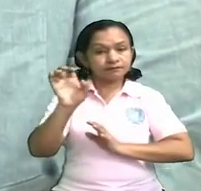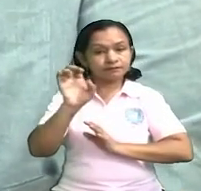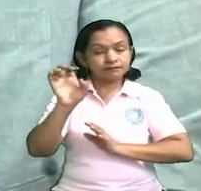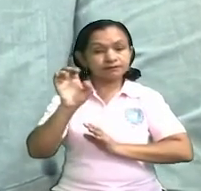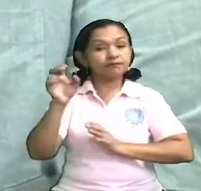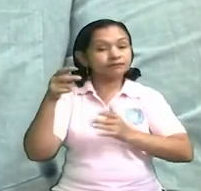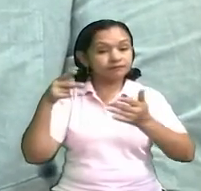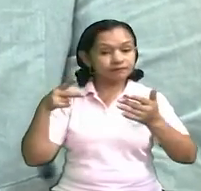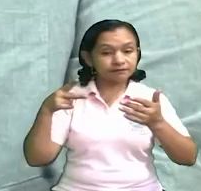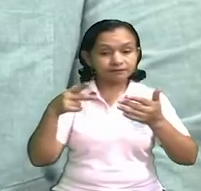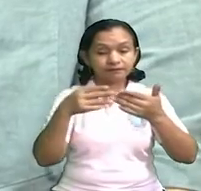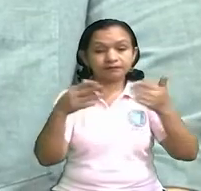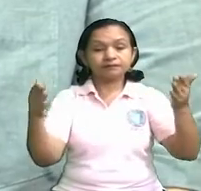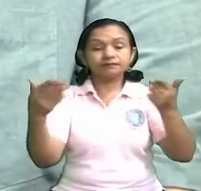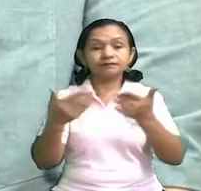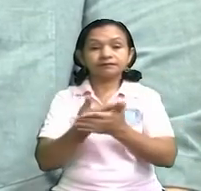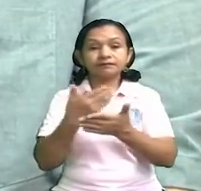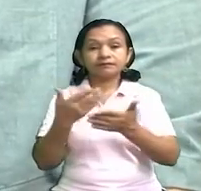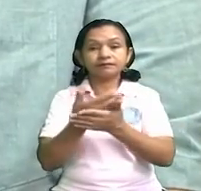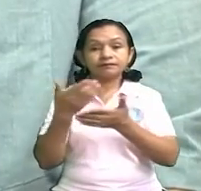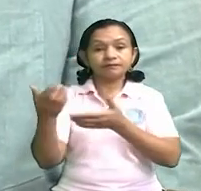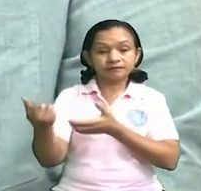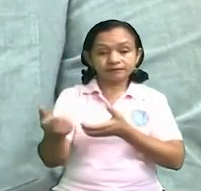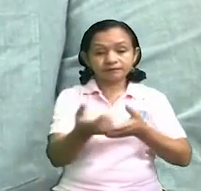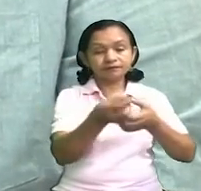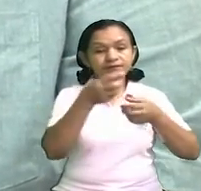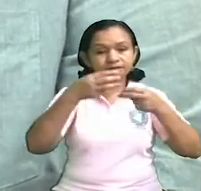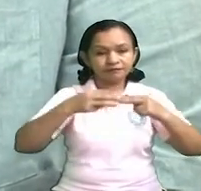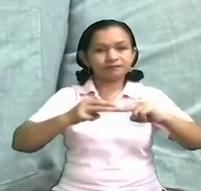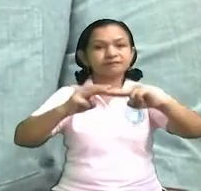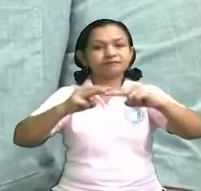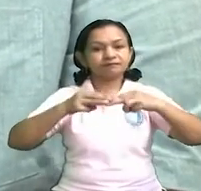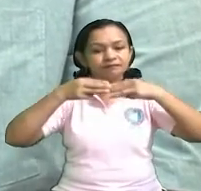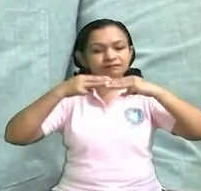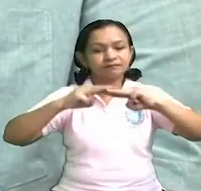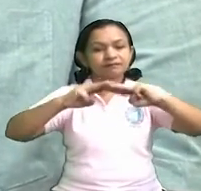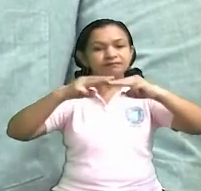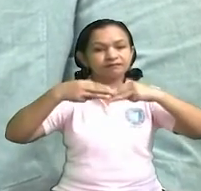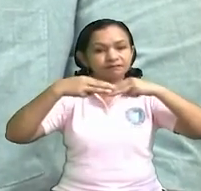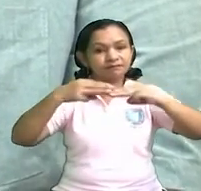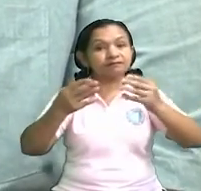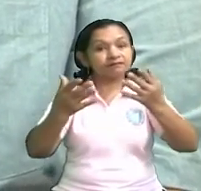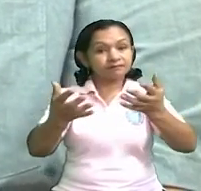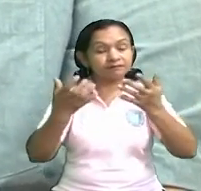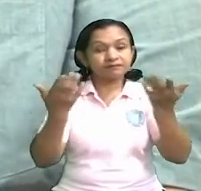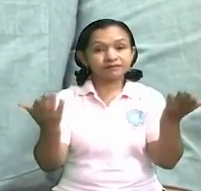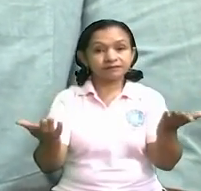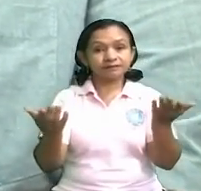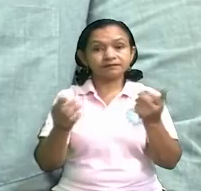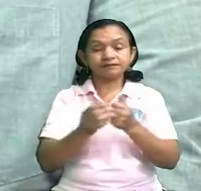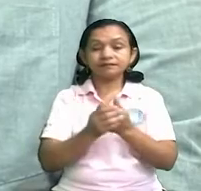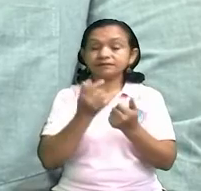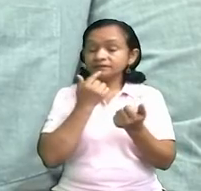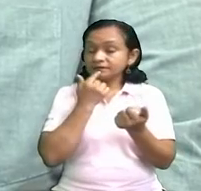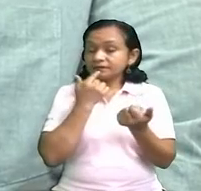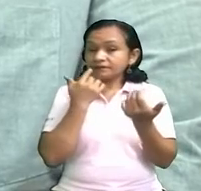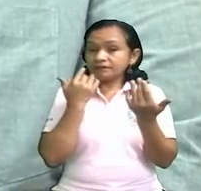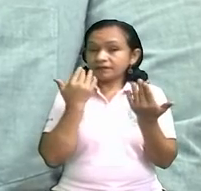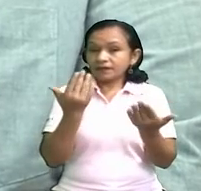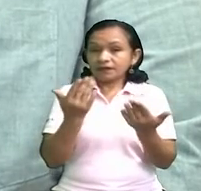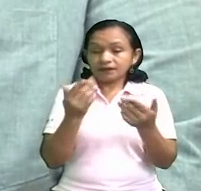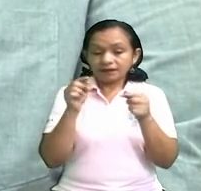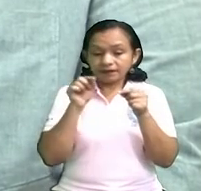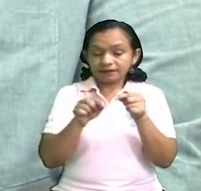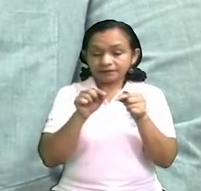tenemos que estar inaugurando una estación de bomberos en Matiares, municipio de Matiares. Okay. Porque